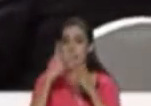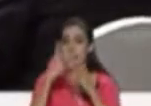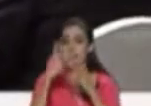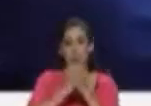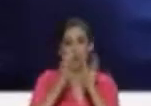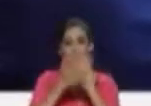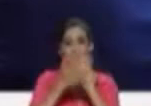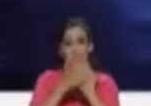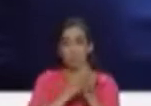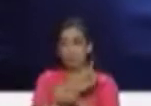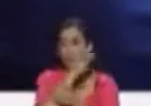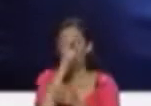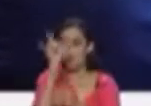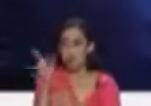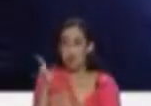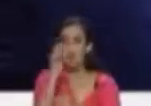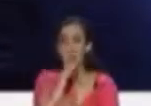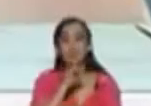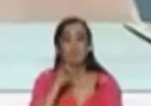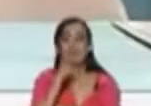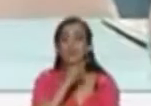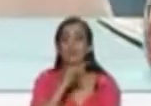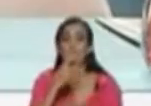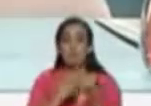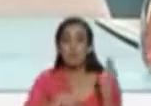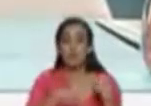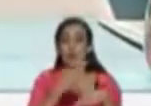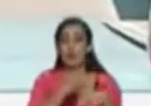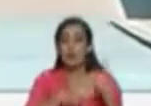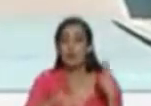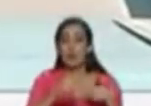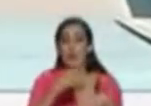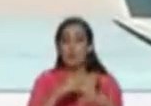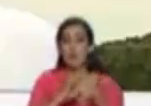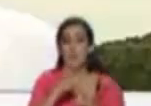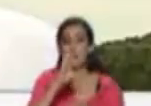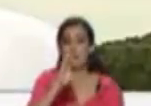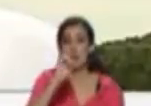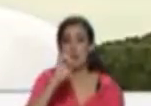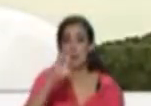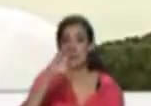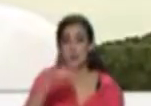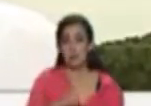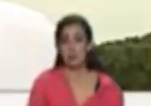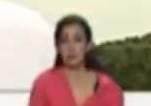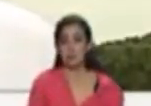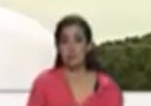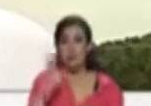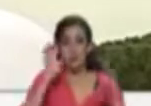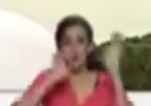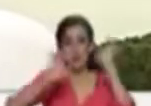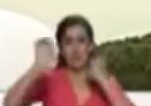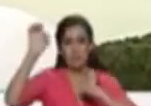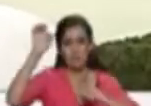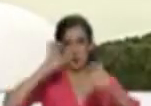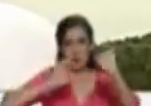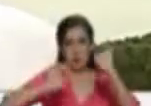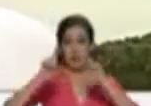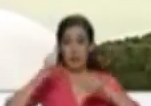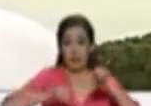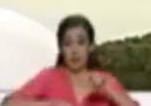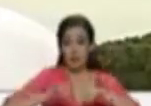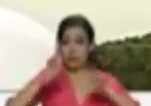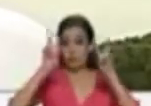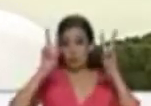Unidos para reactivar el Consejo de Comercio e Inversiones TIC. Evaluar aquellos temas que pueden ser considerados sensibles para